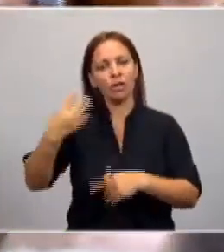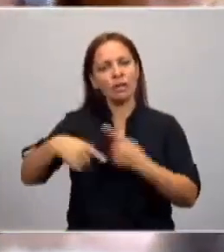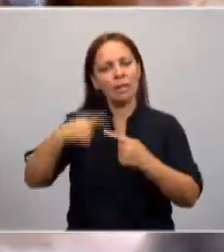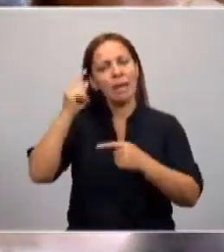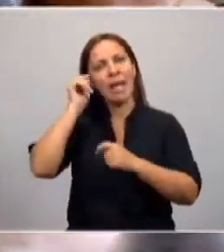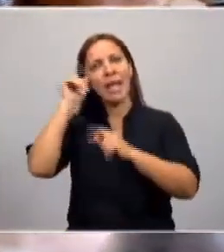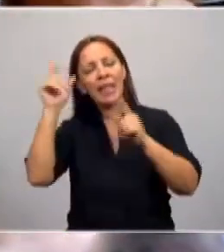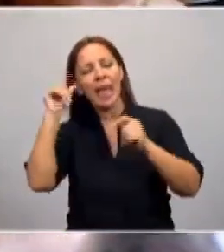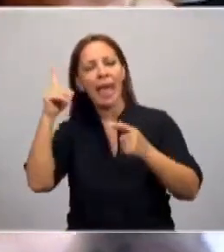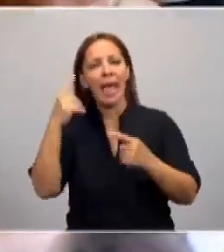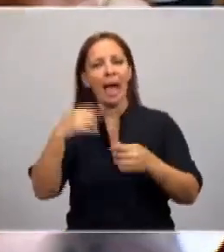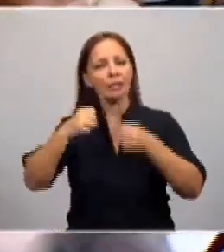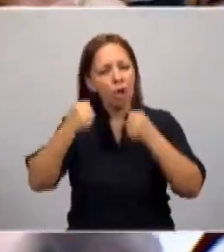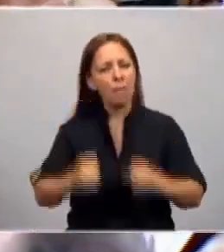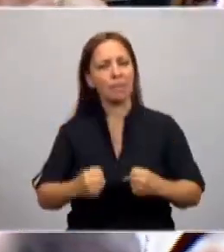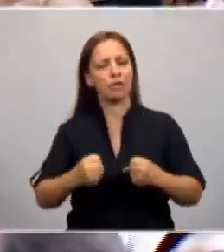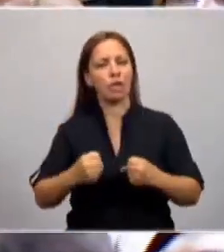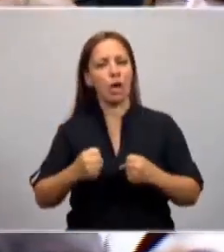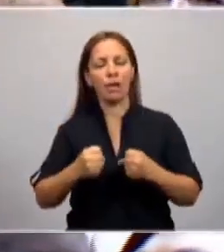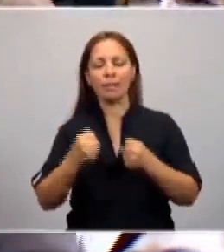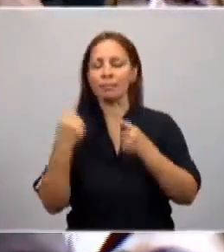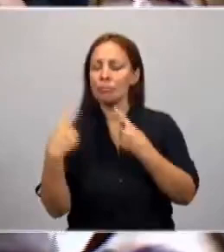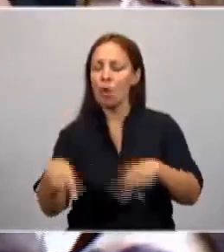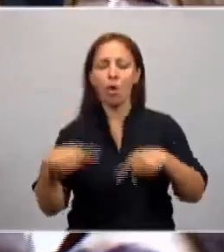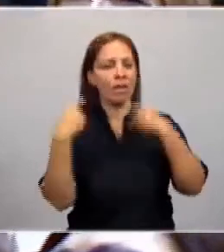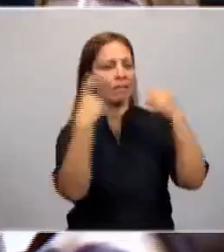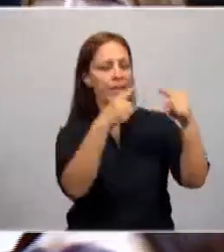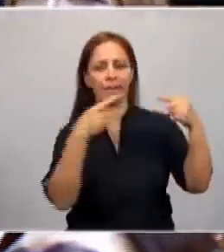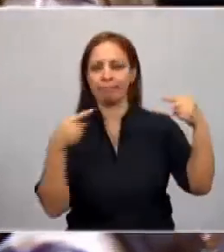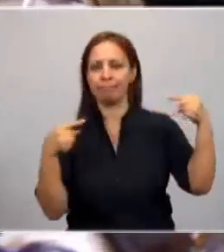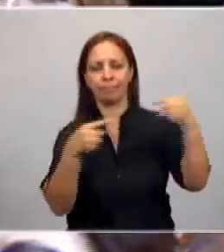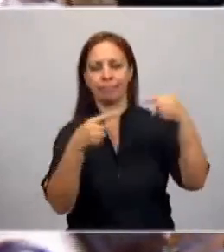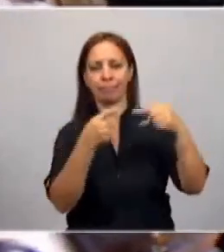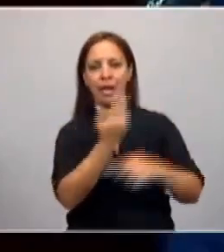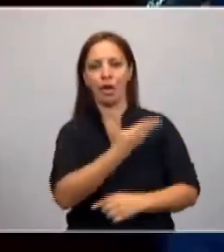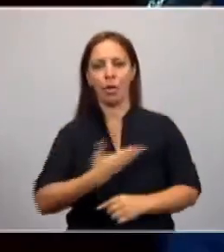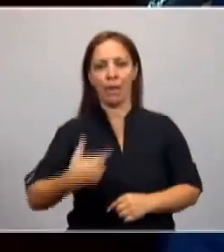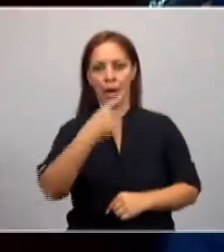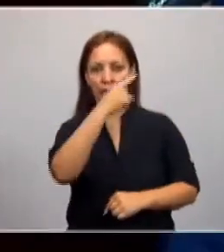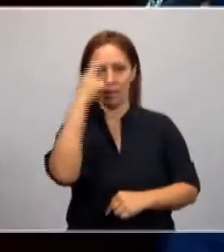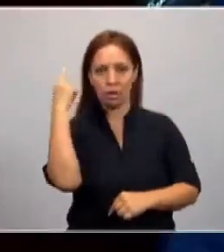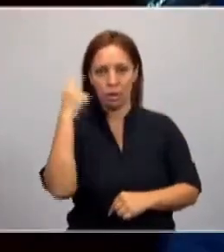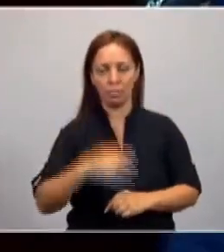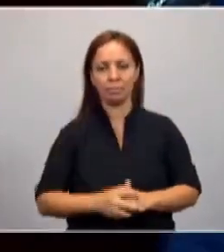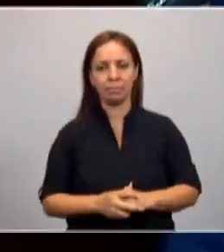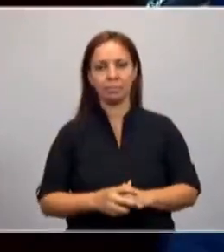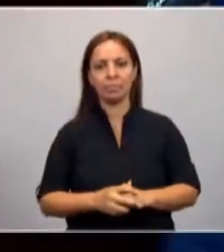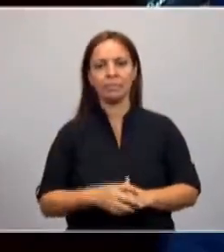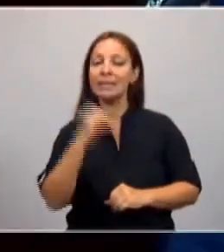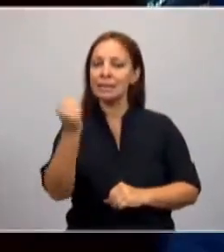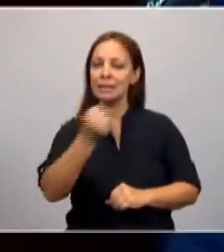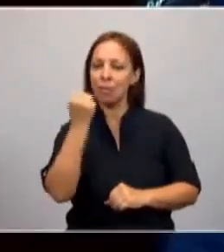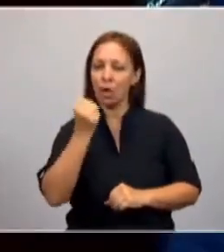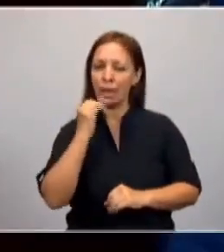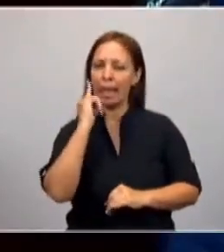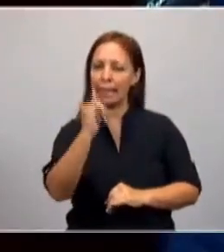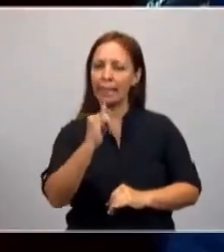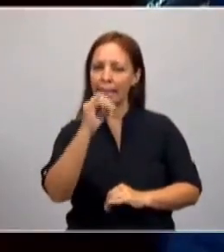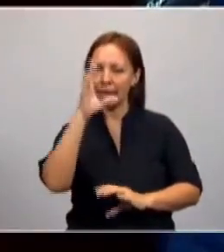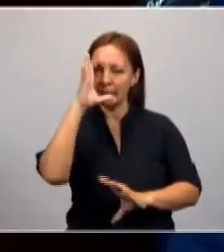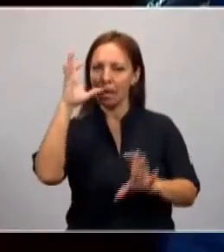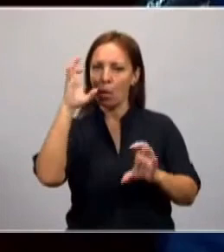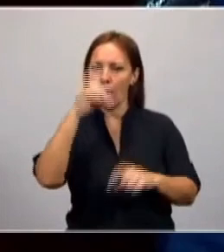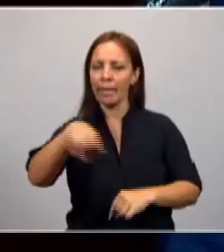ideas y convicciones completamente antagónicas a las ideas del oficialismo nacional. Resulta necesario recordarlo y que